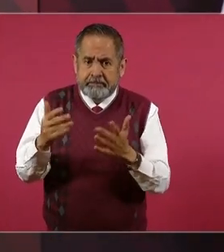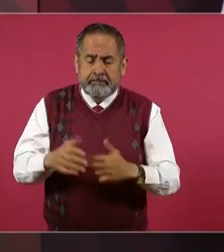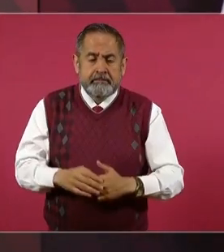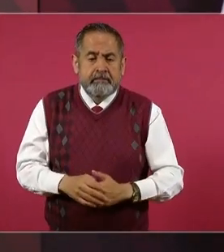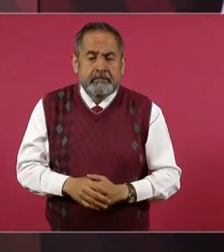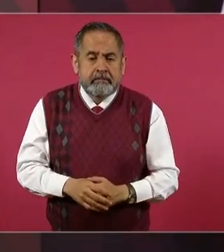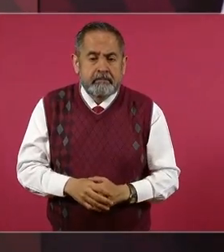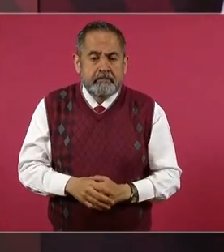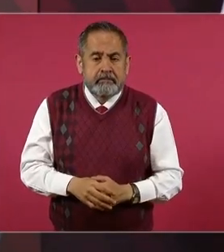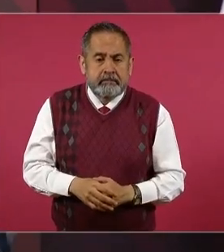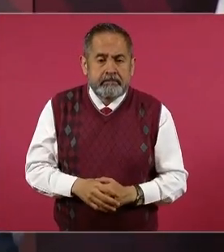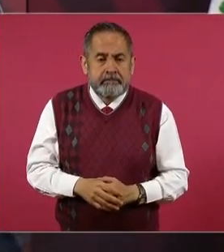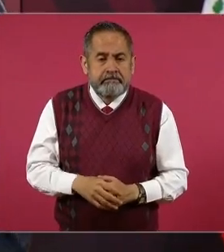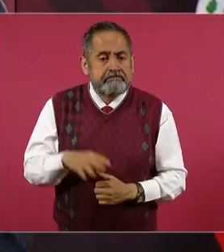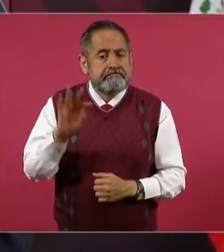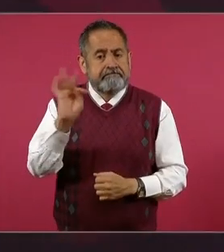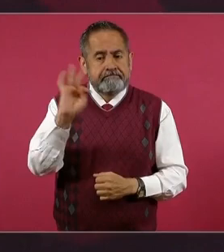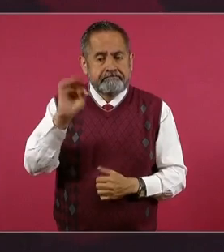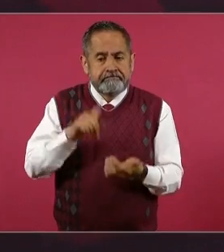Y a lo mejor